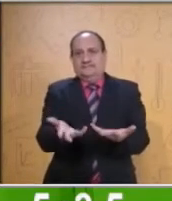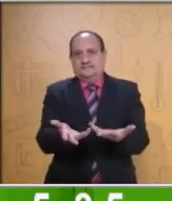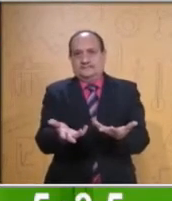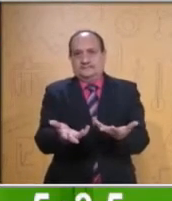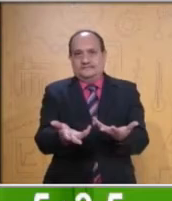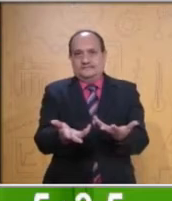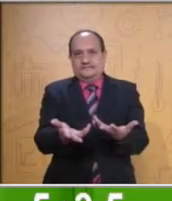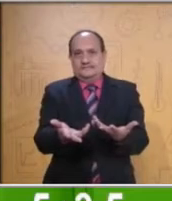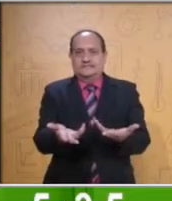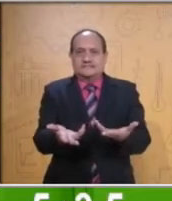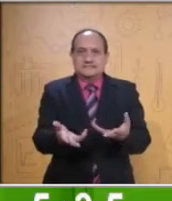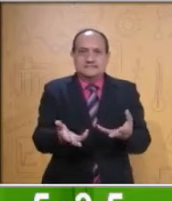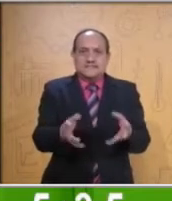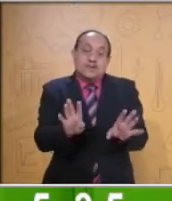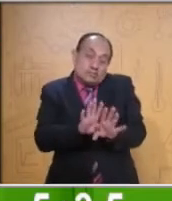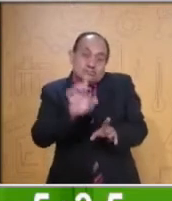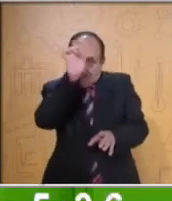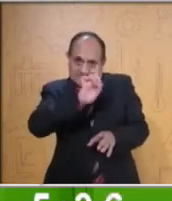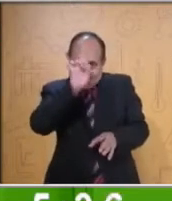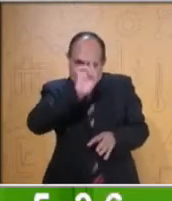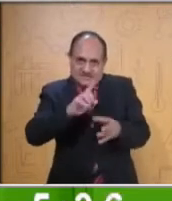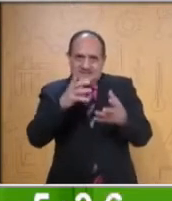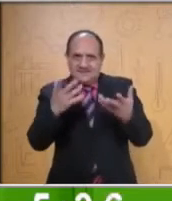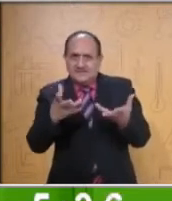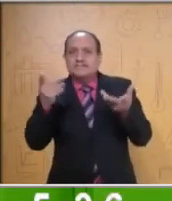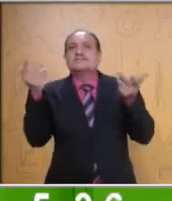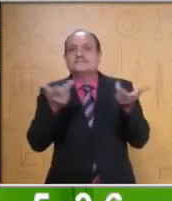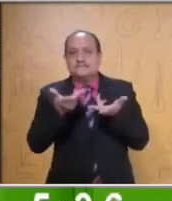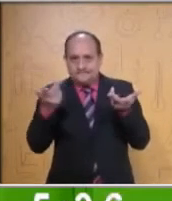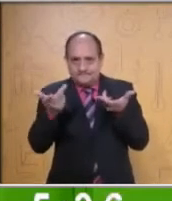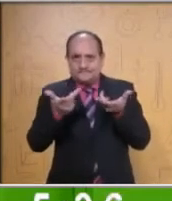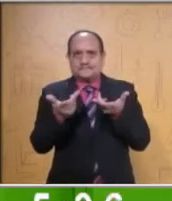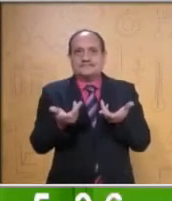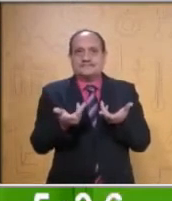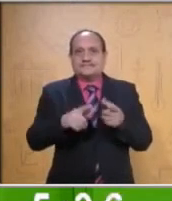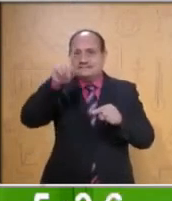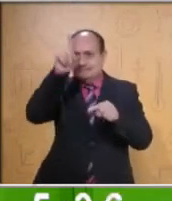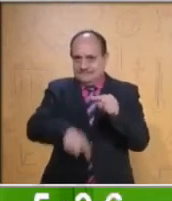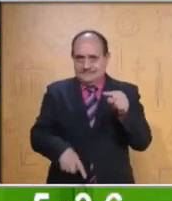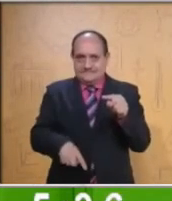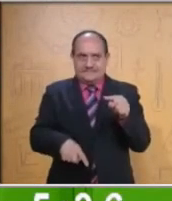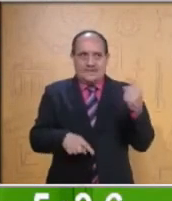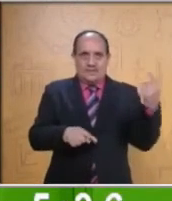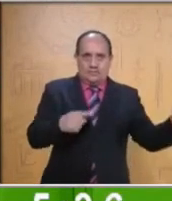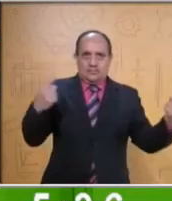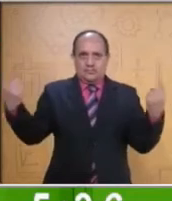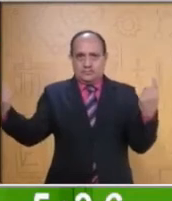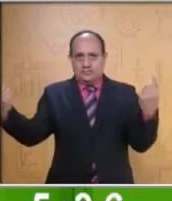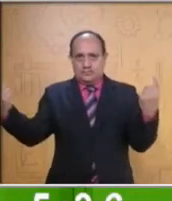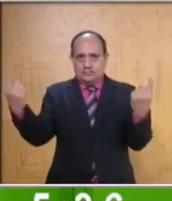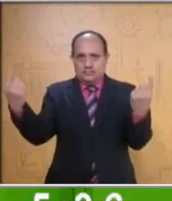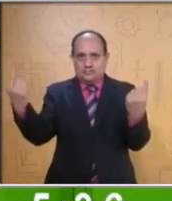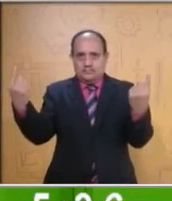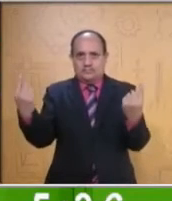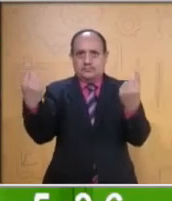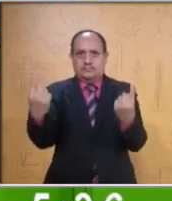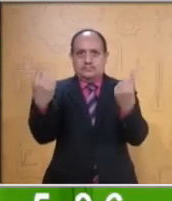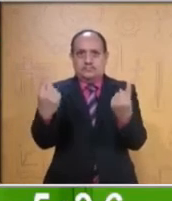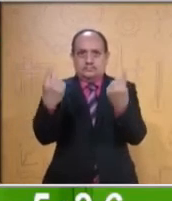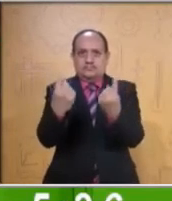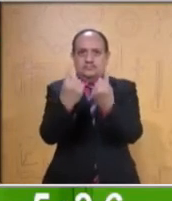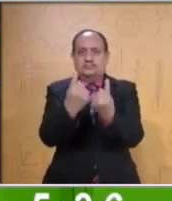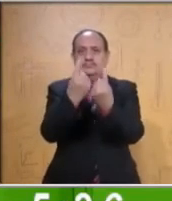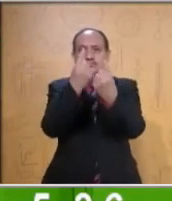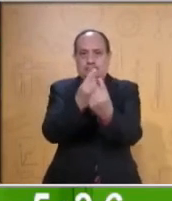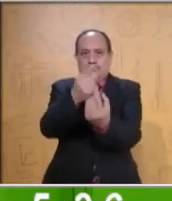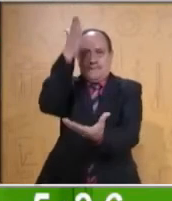Yo les sugiero que lo vayamos realizando, quitando de uno en uno en ambos lados. Si ustedes